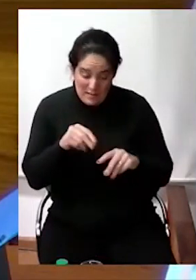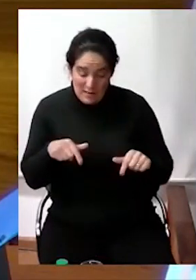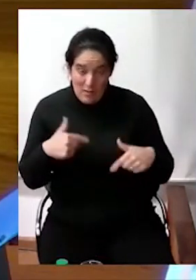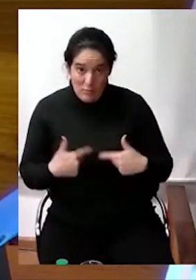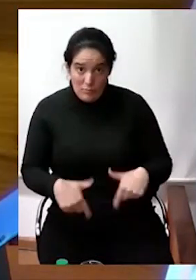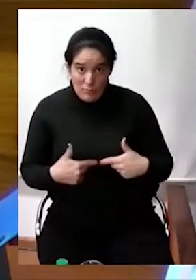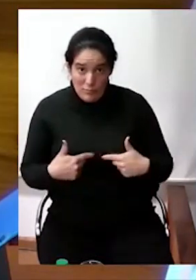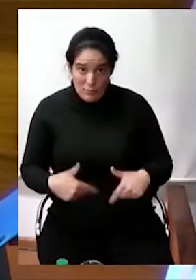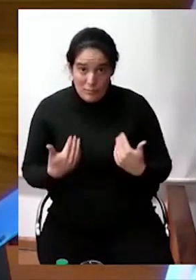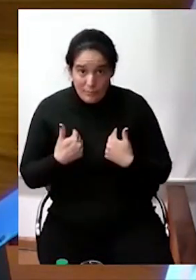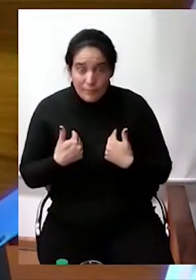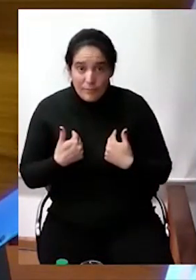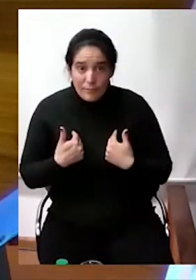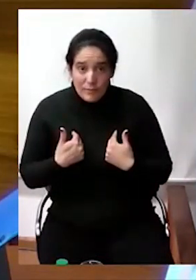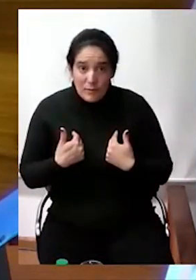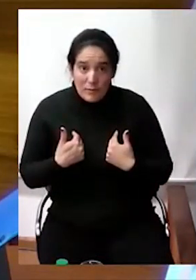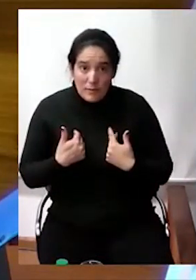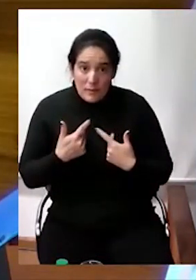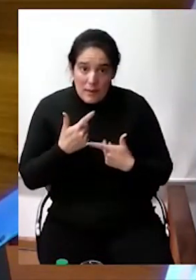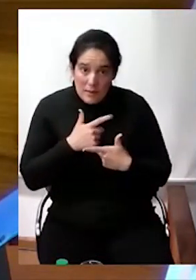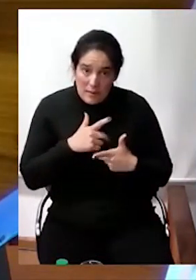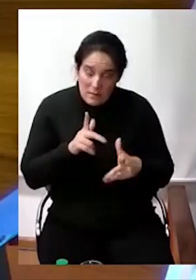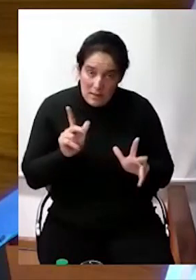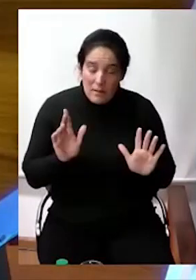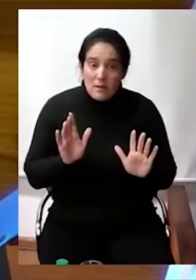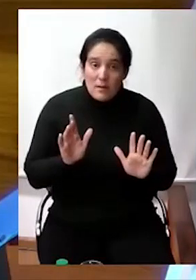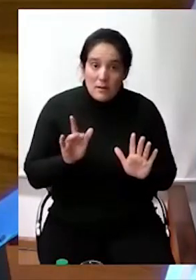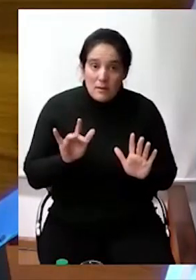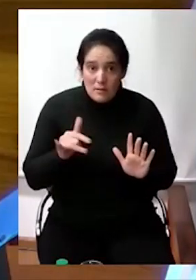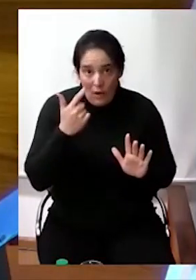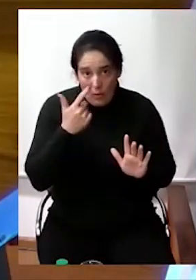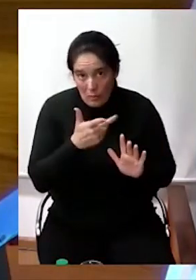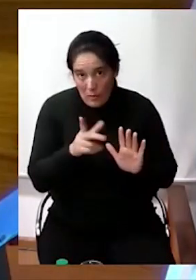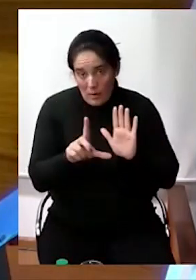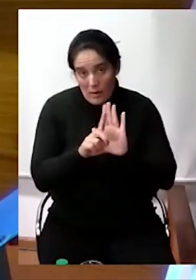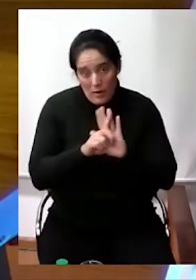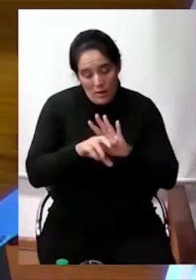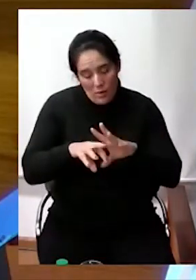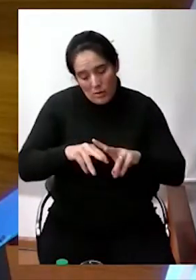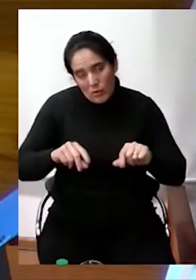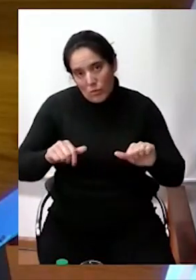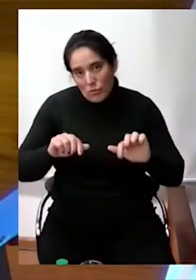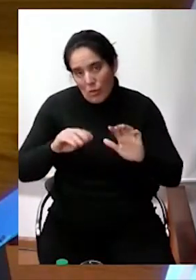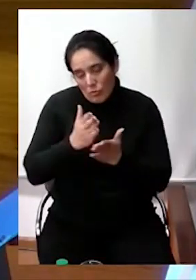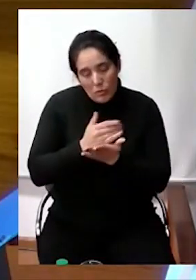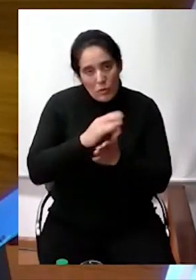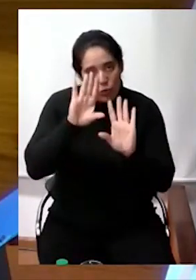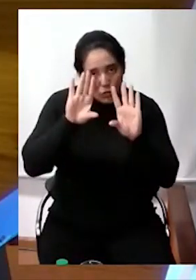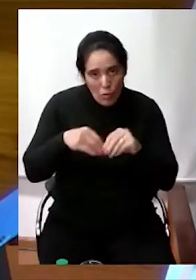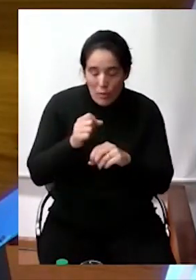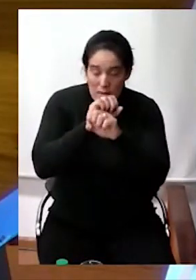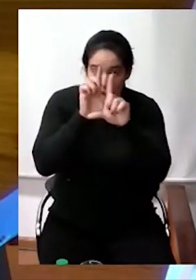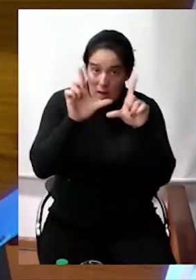ejerce la intendencia está claramente graficada en lo que tiene que ver con la ley de ordenamiento territorial y es específica